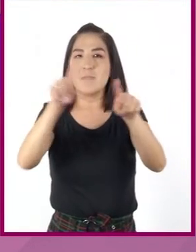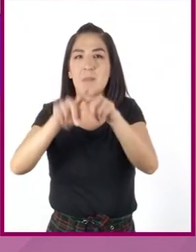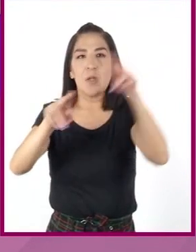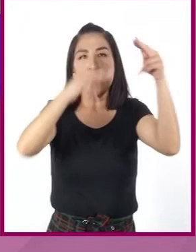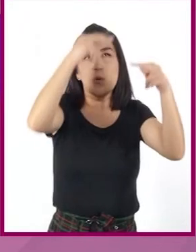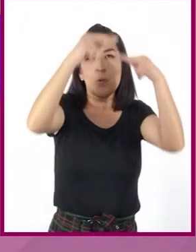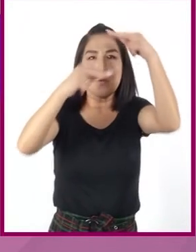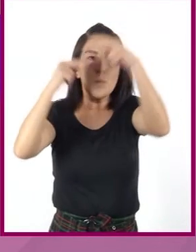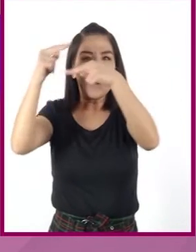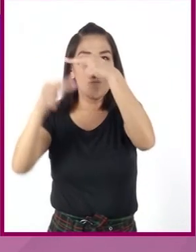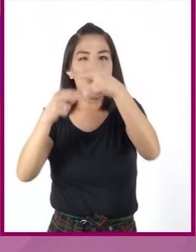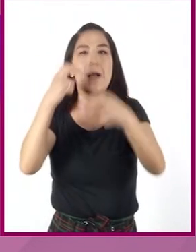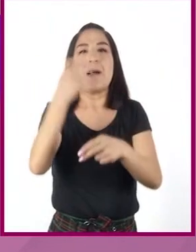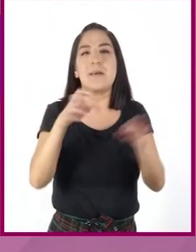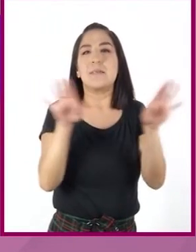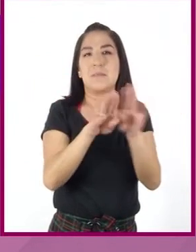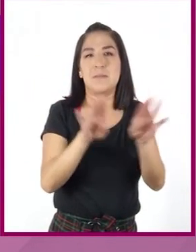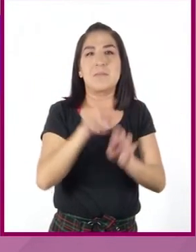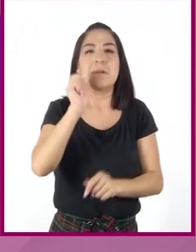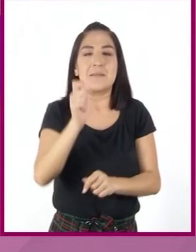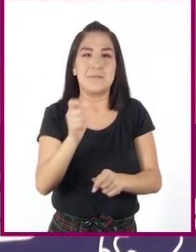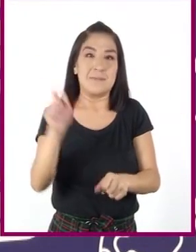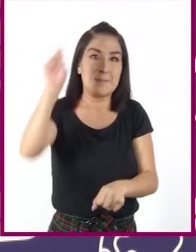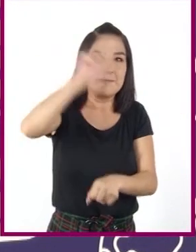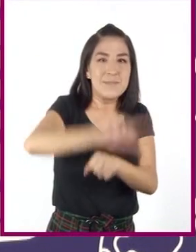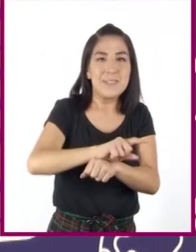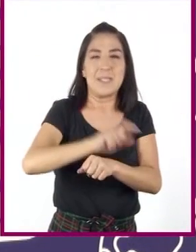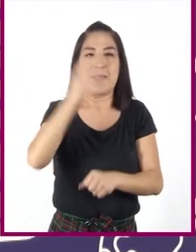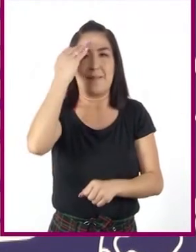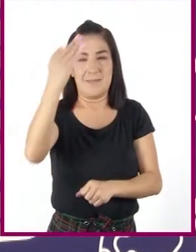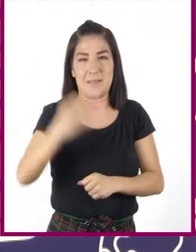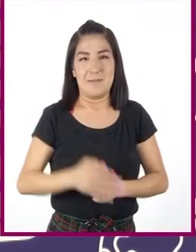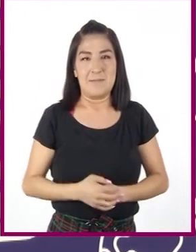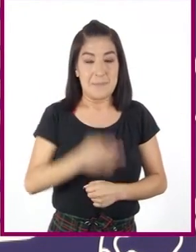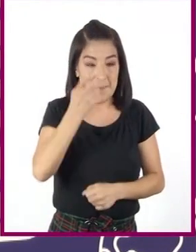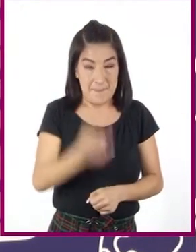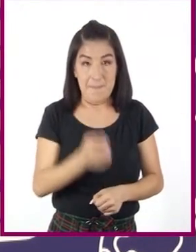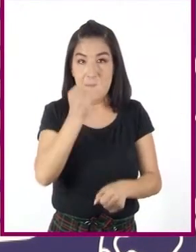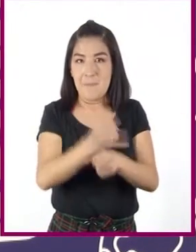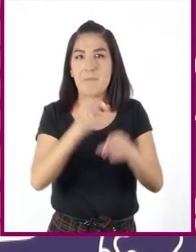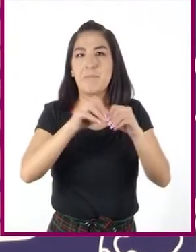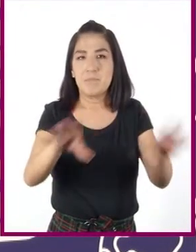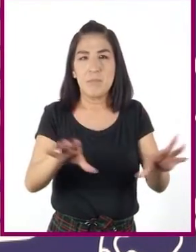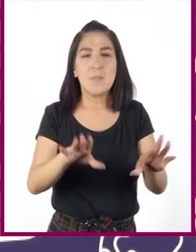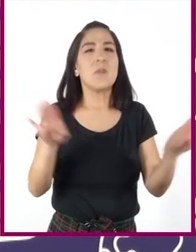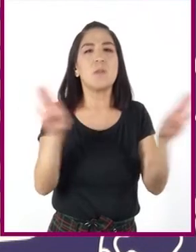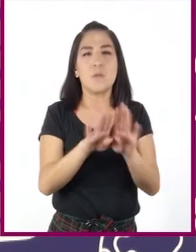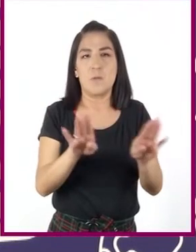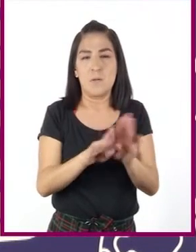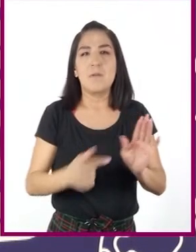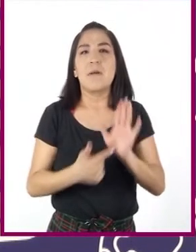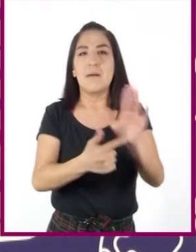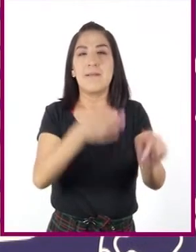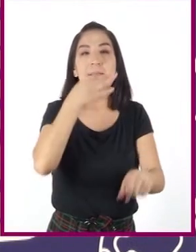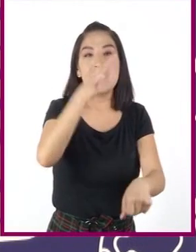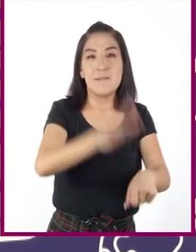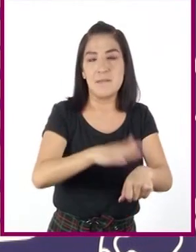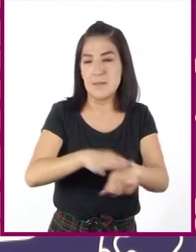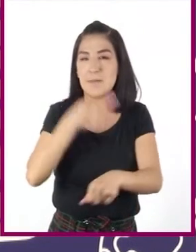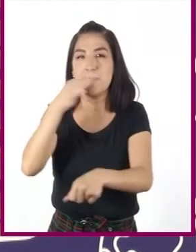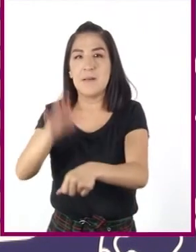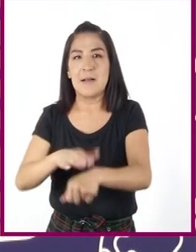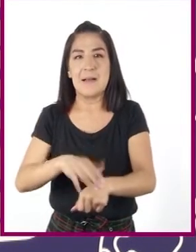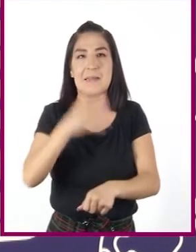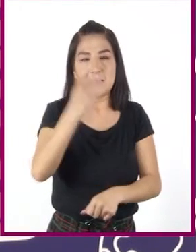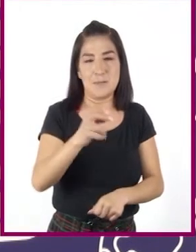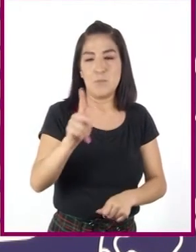los aspectos que definen el estado del tiempo. Estos datos se proporcionan en los informes del